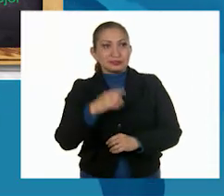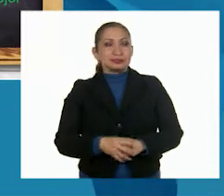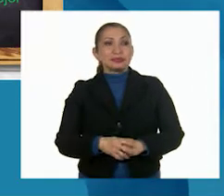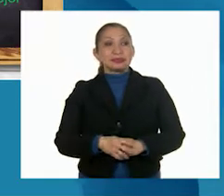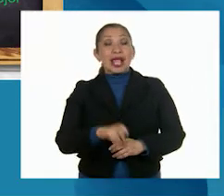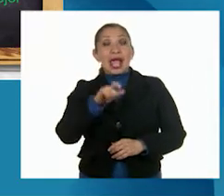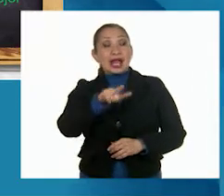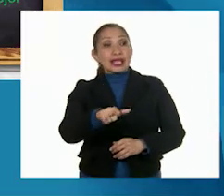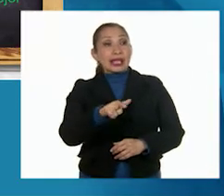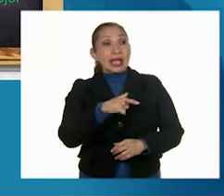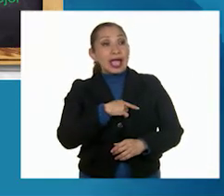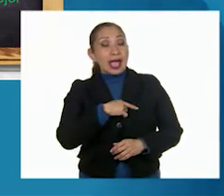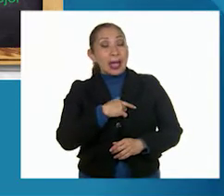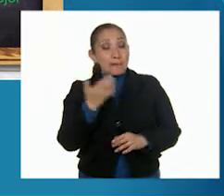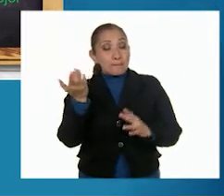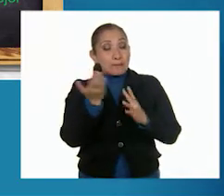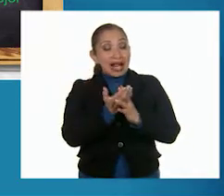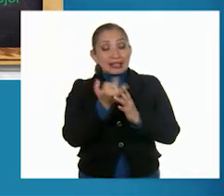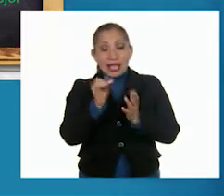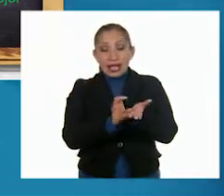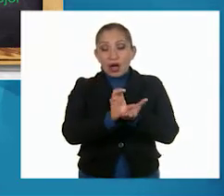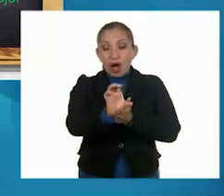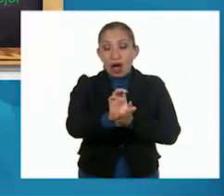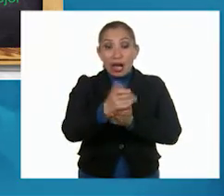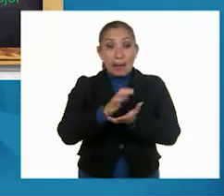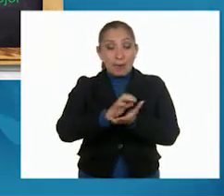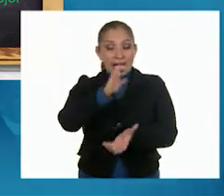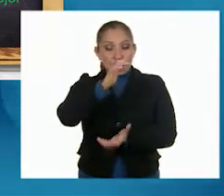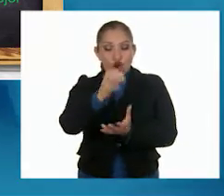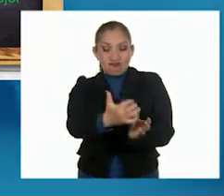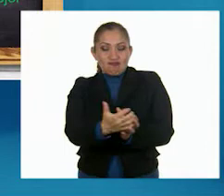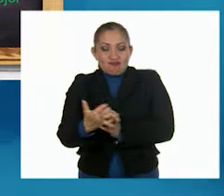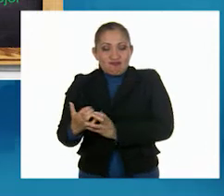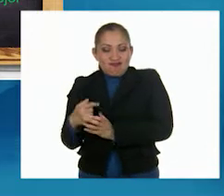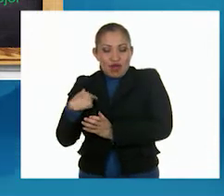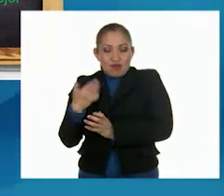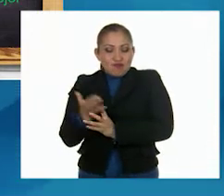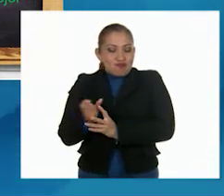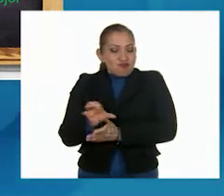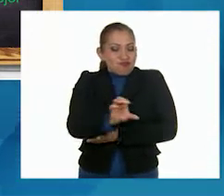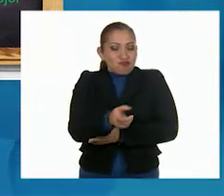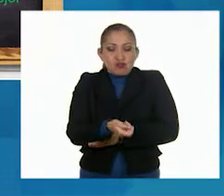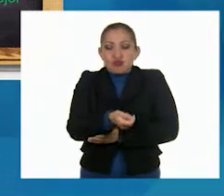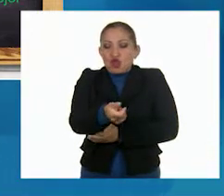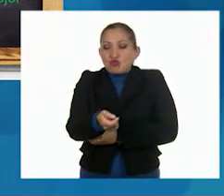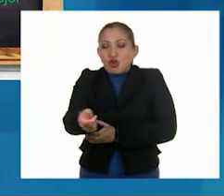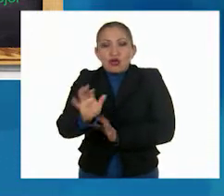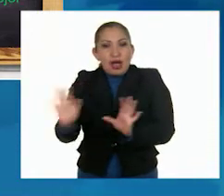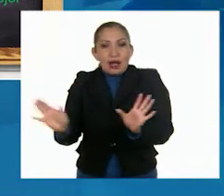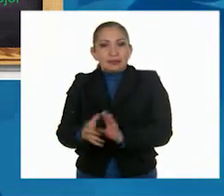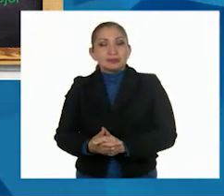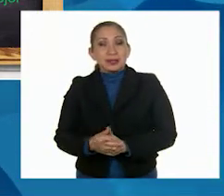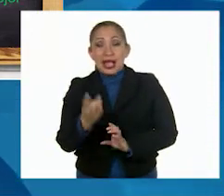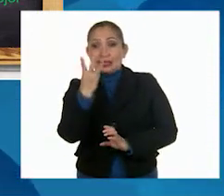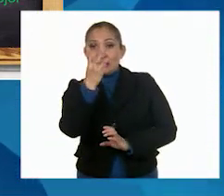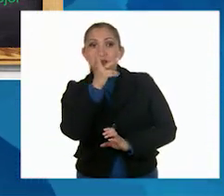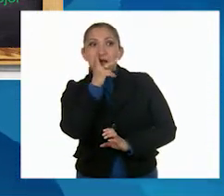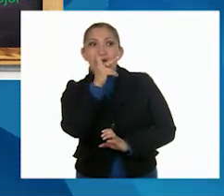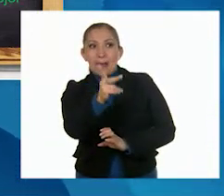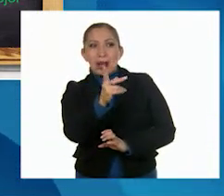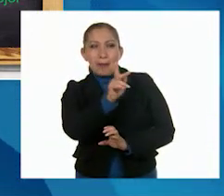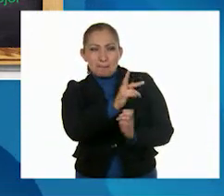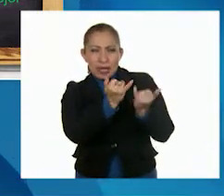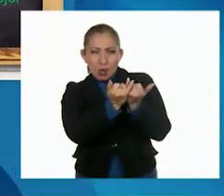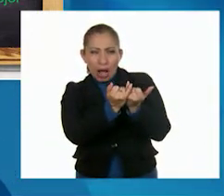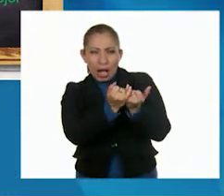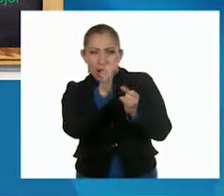el que parte y comparte se queda con la mejor parte. Así es. Aquí observamos tres palabras con la